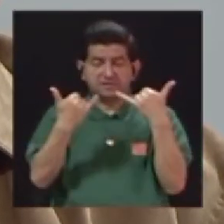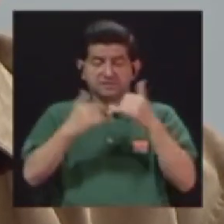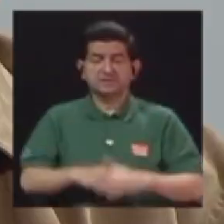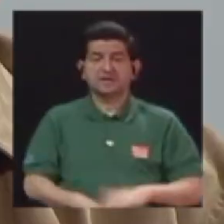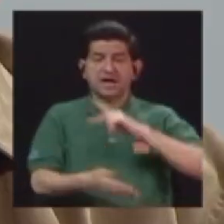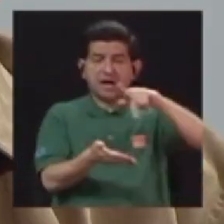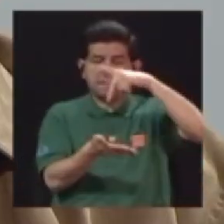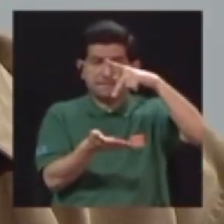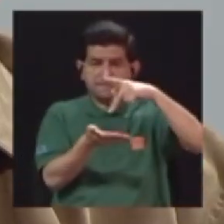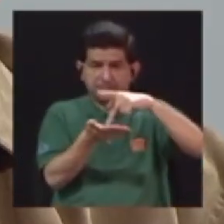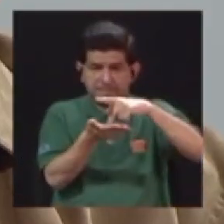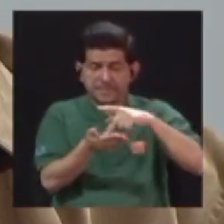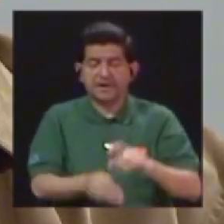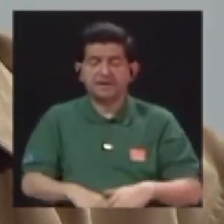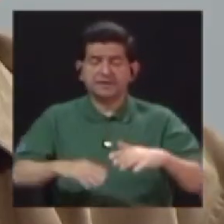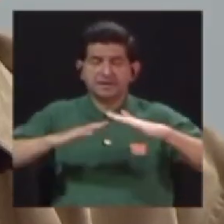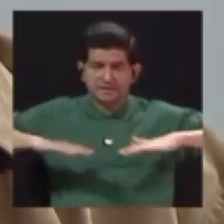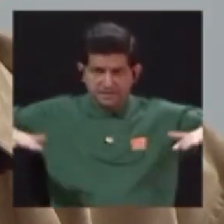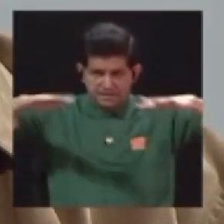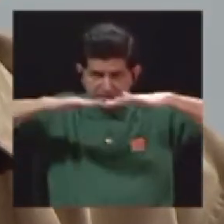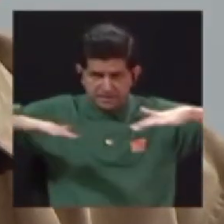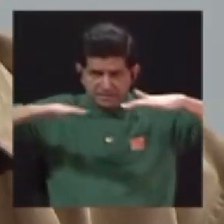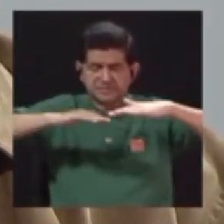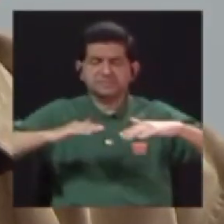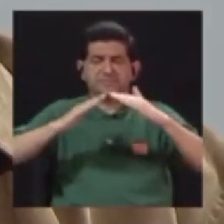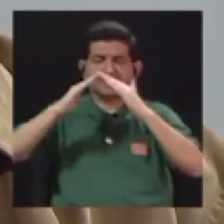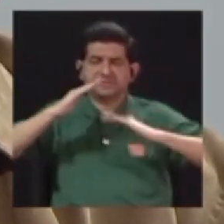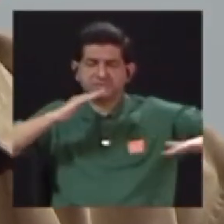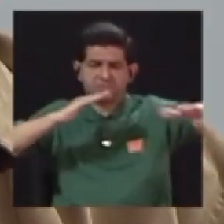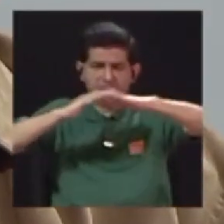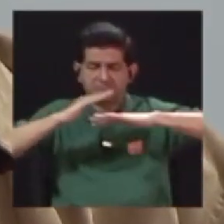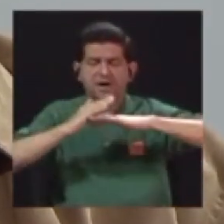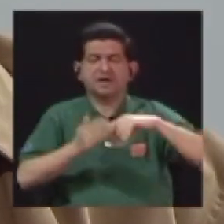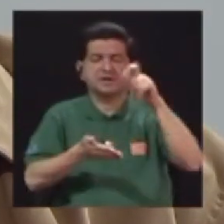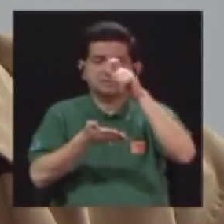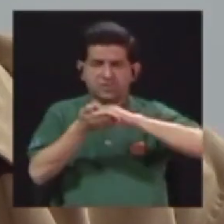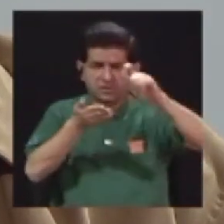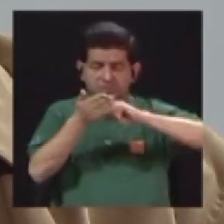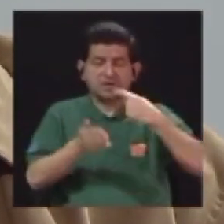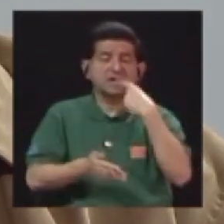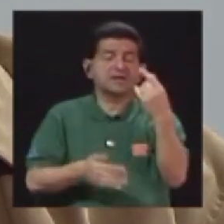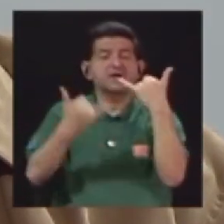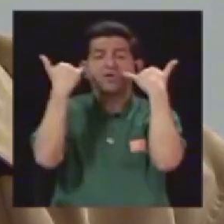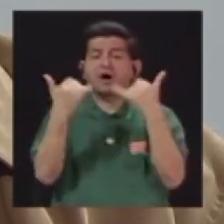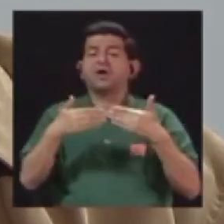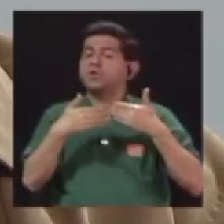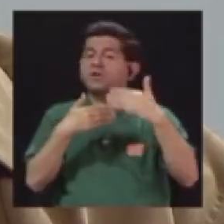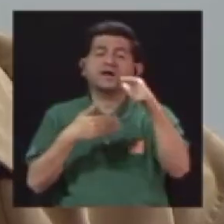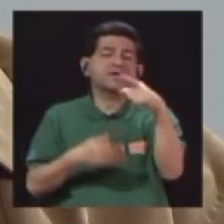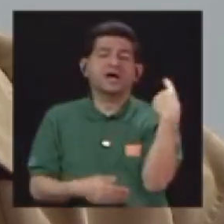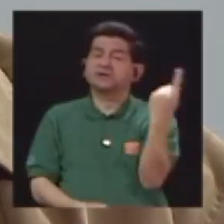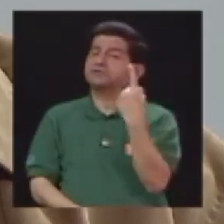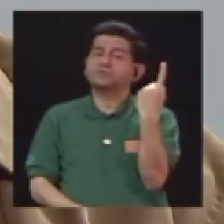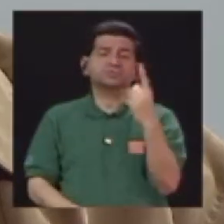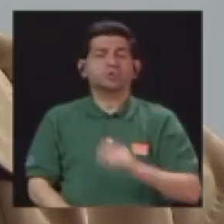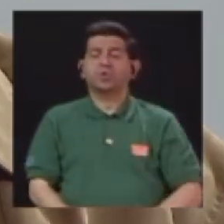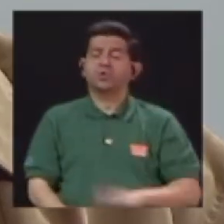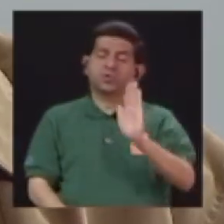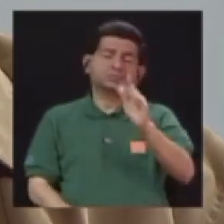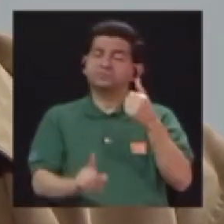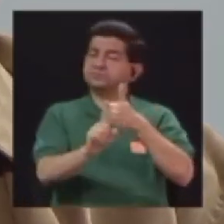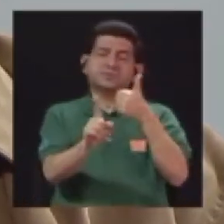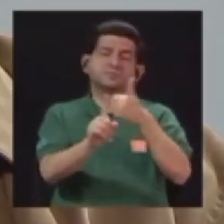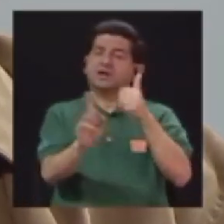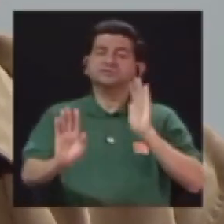patio central de la escuela y mi hermano me dijo, bueno, de aquí en adelante estás solo, pues estás por tu cuenta,